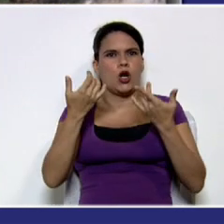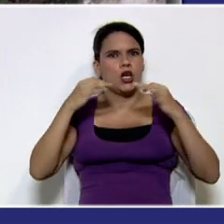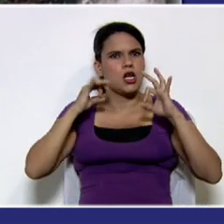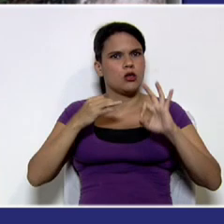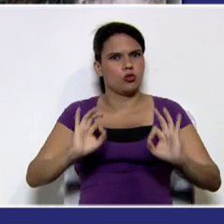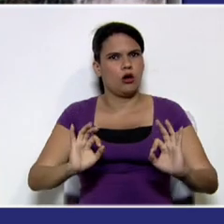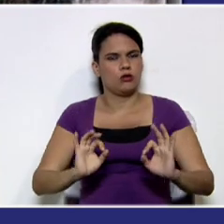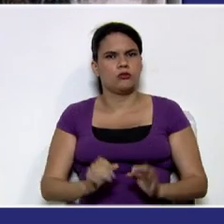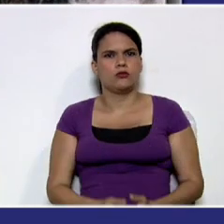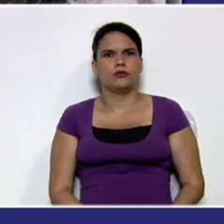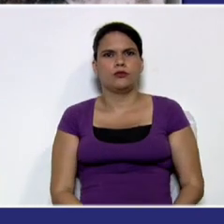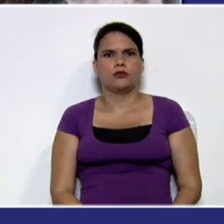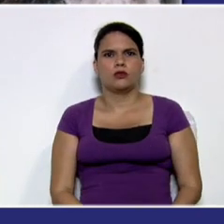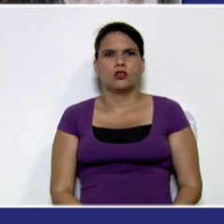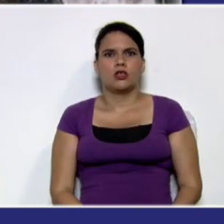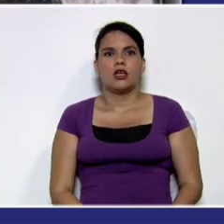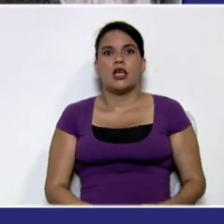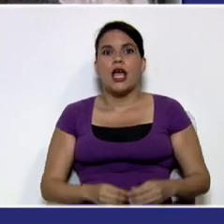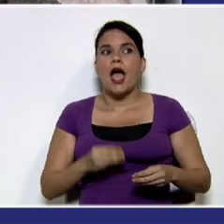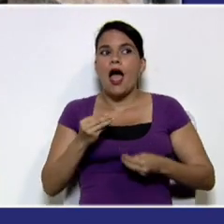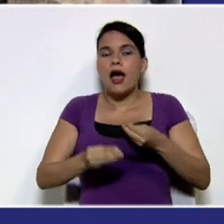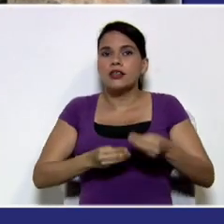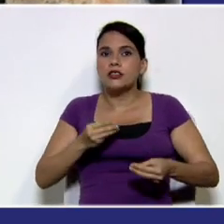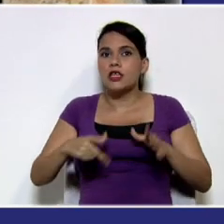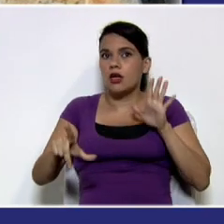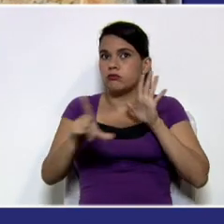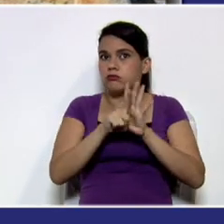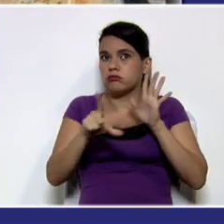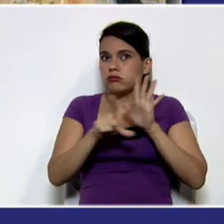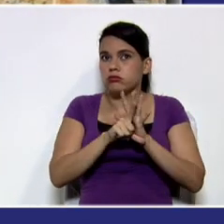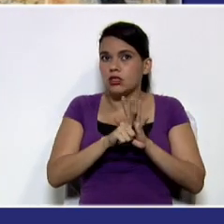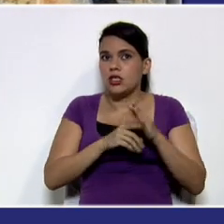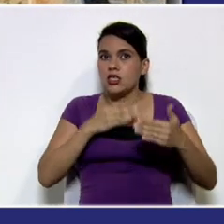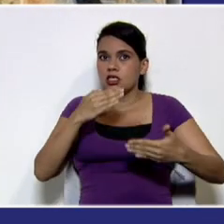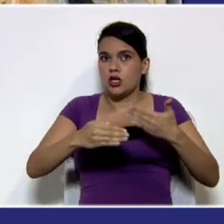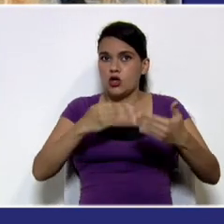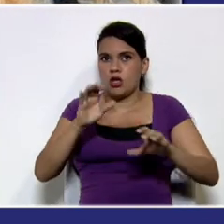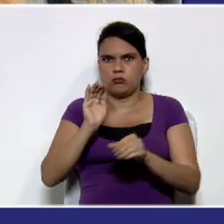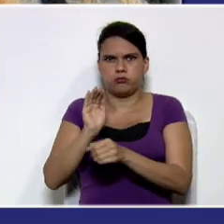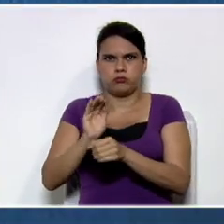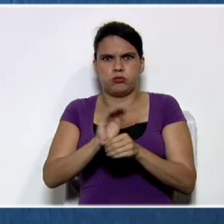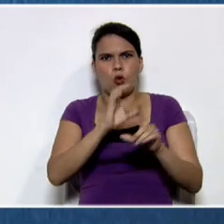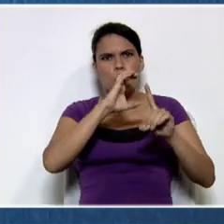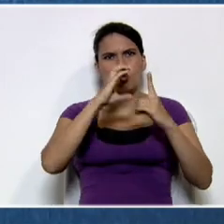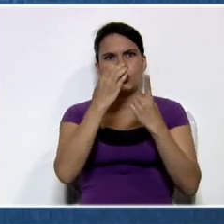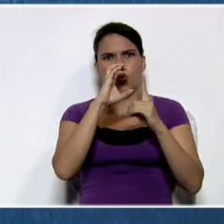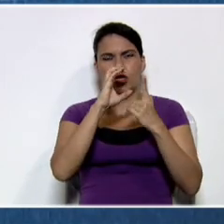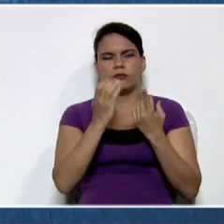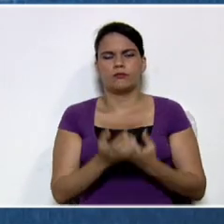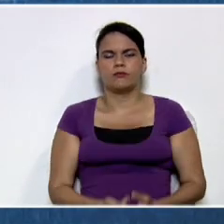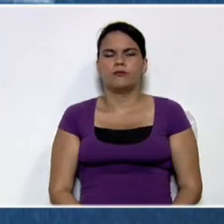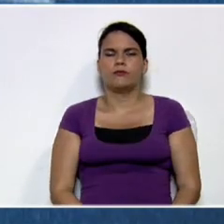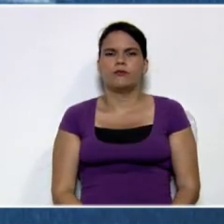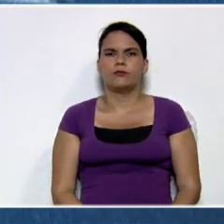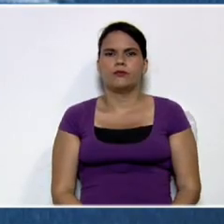Natural, que sentaba las bases para desarrollar este tipo de protección cultural.